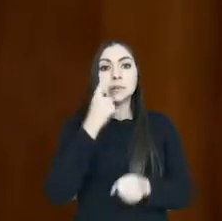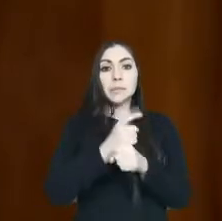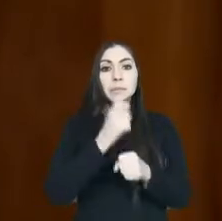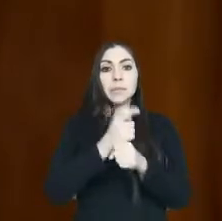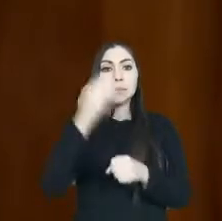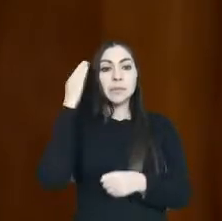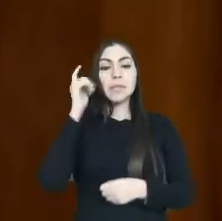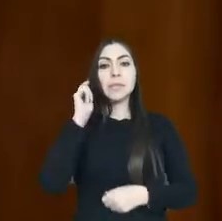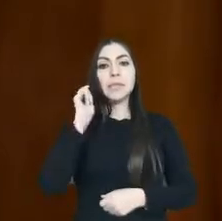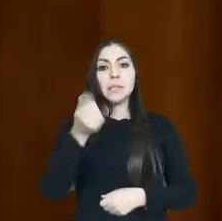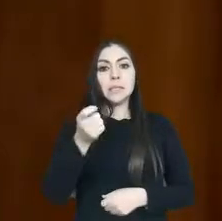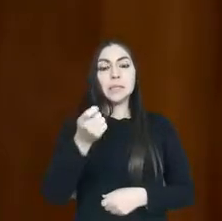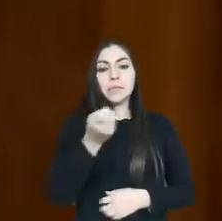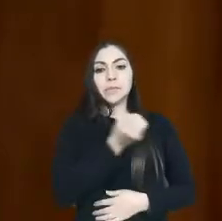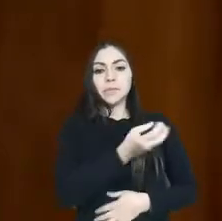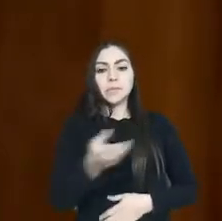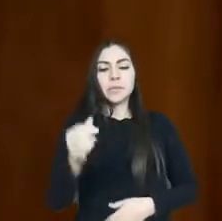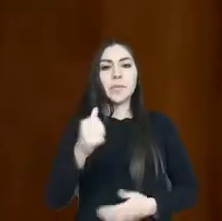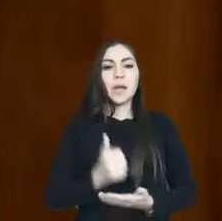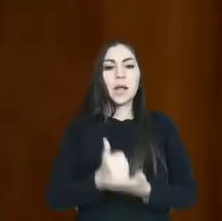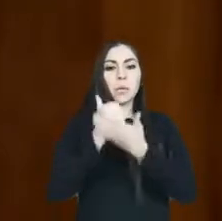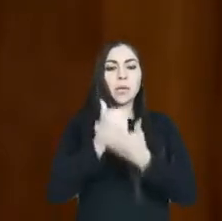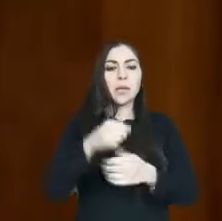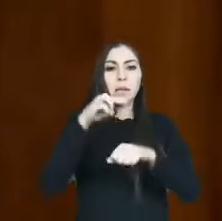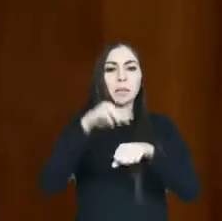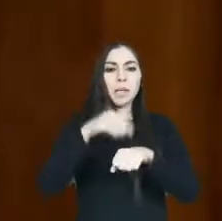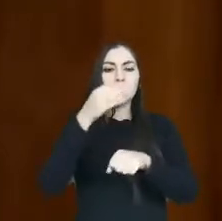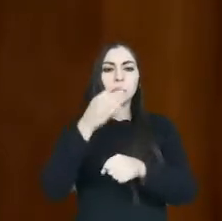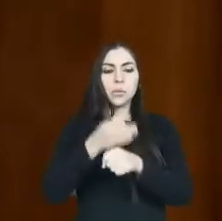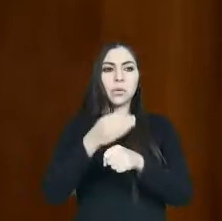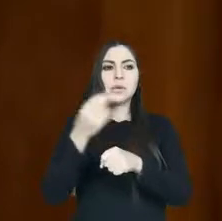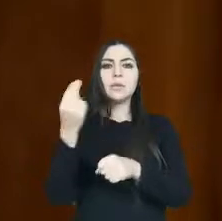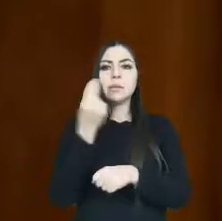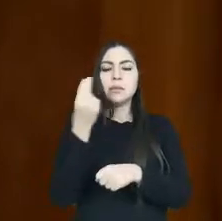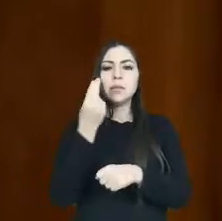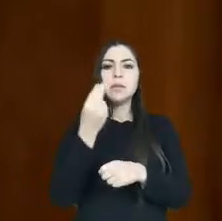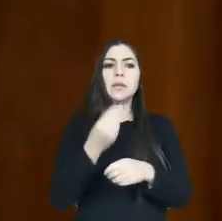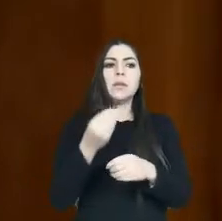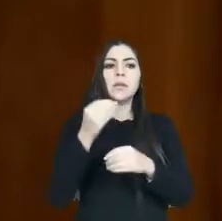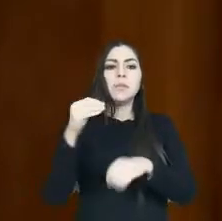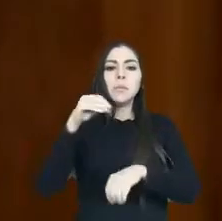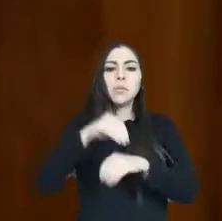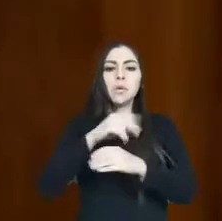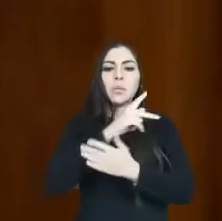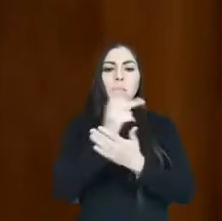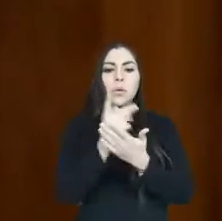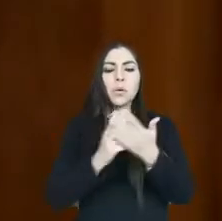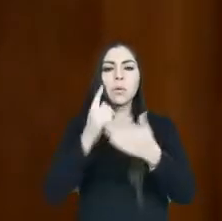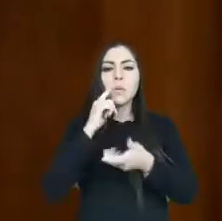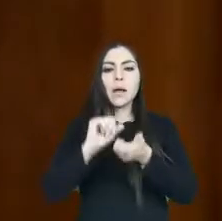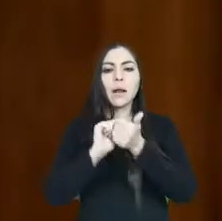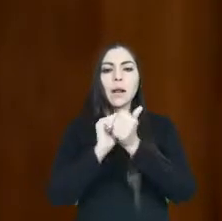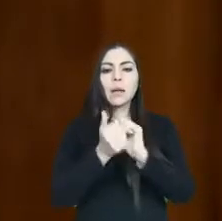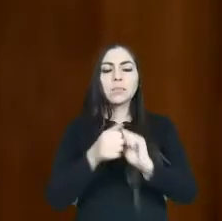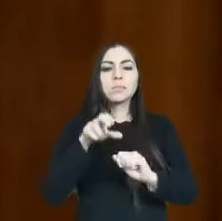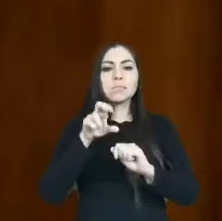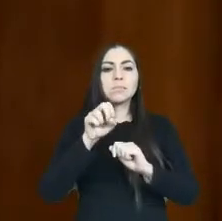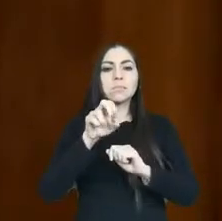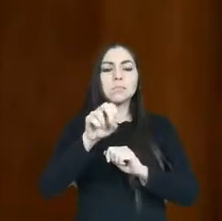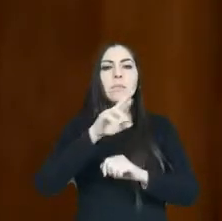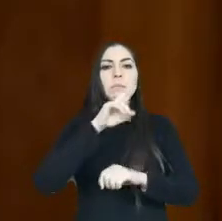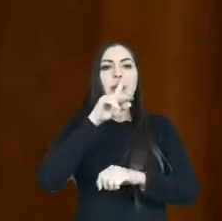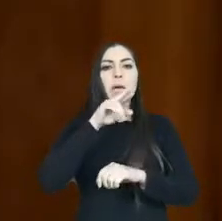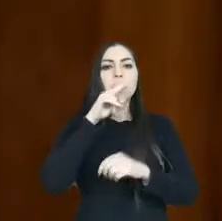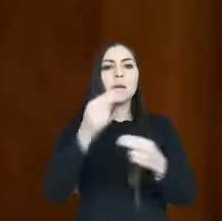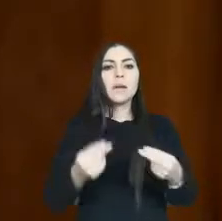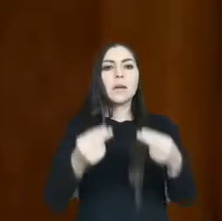que los ayuntamientos promuevan la ejecución municipal de programas de dignificación, calidad y mejora permanente del comercio